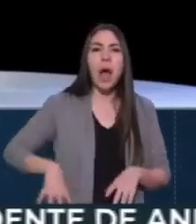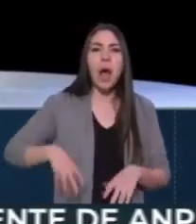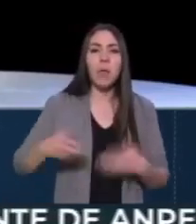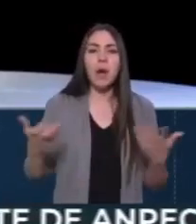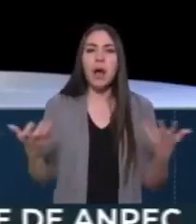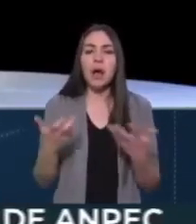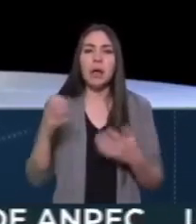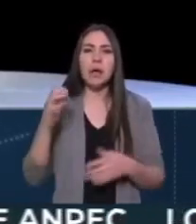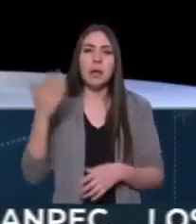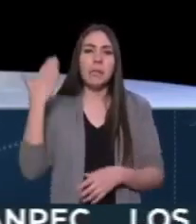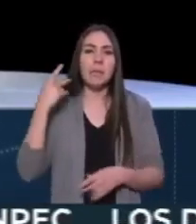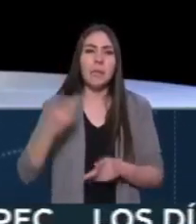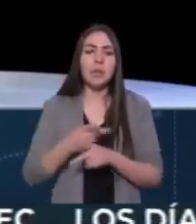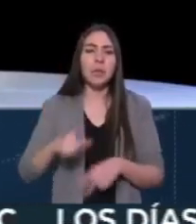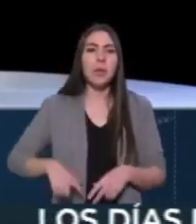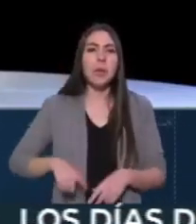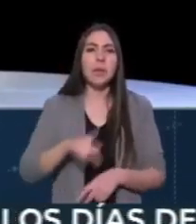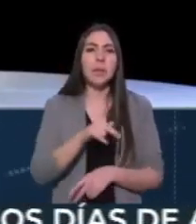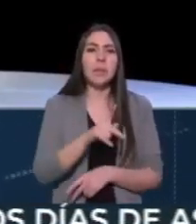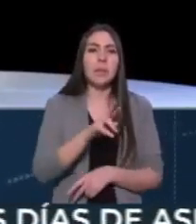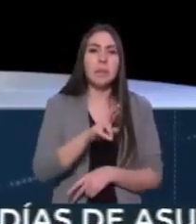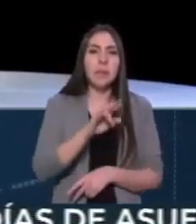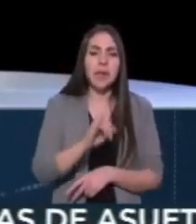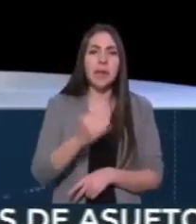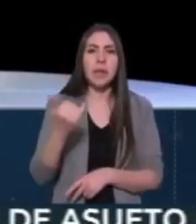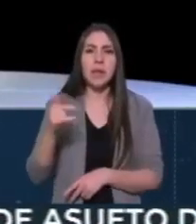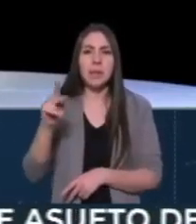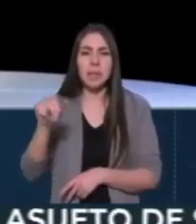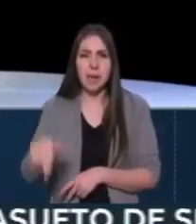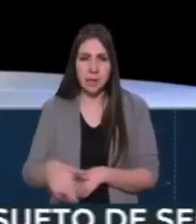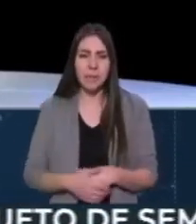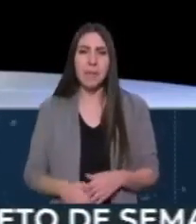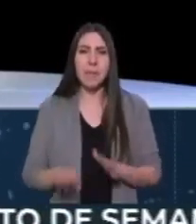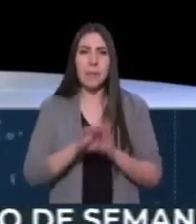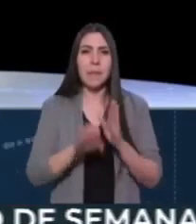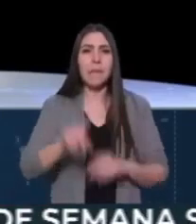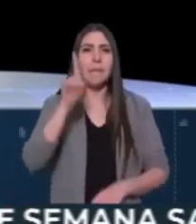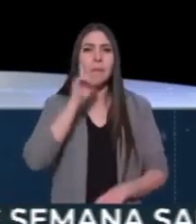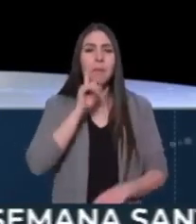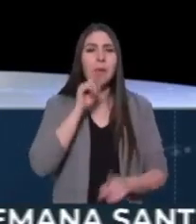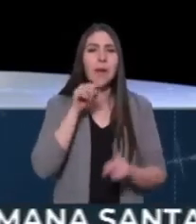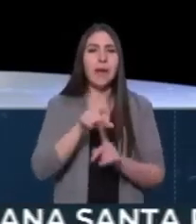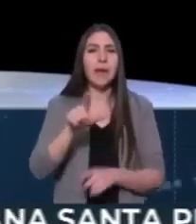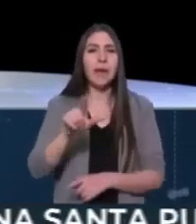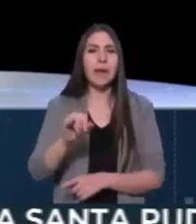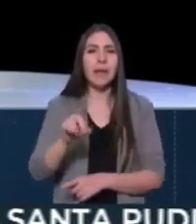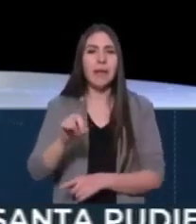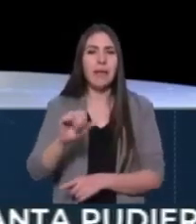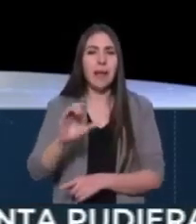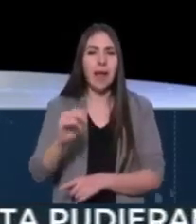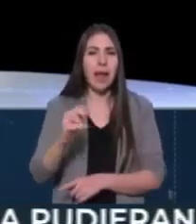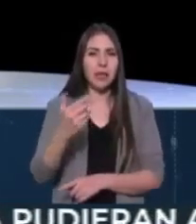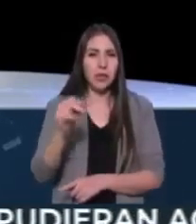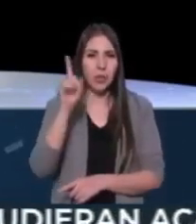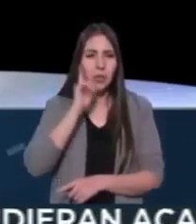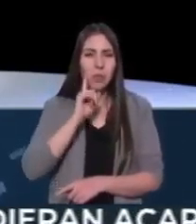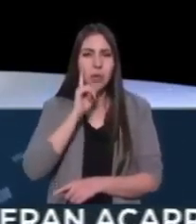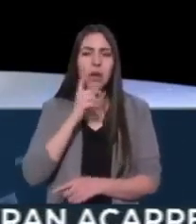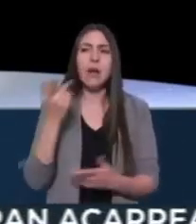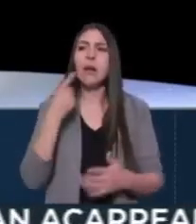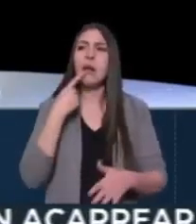cuestión de Lidia Cacho, ¿cuánto tiempo tuvo que pasar para que hubiese por lo menos algo de justicia, una orden de